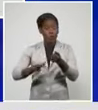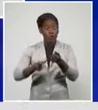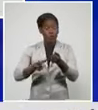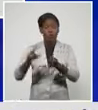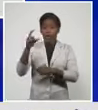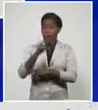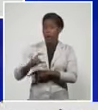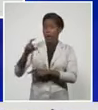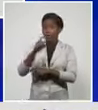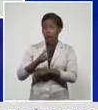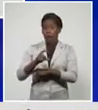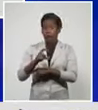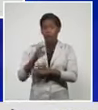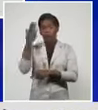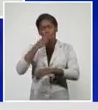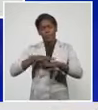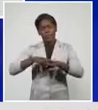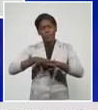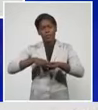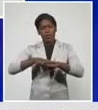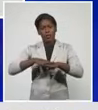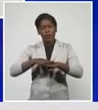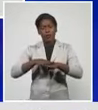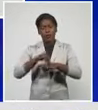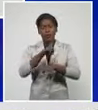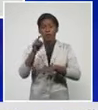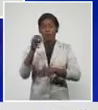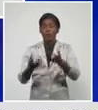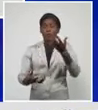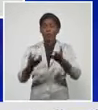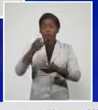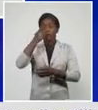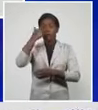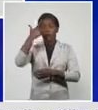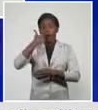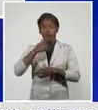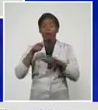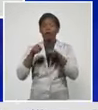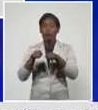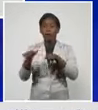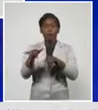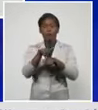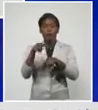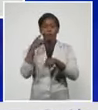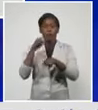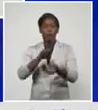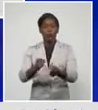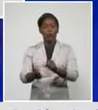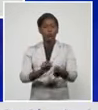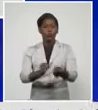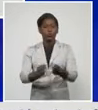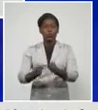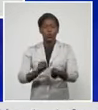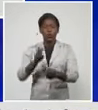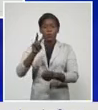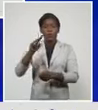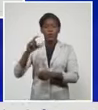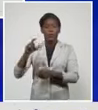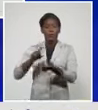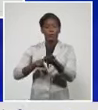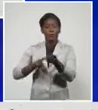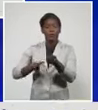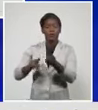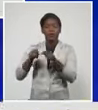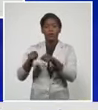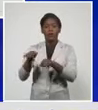Camagüey, Cienfuegos y Ciego de Ávila, que también ha ido controlando. Villa Clara, ya con